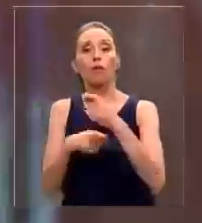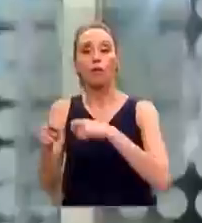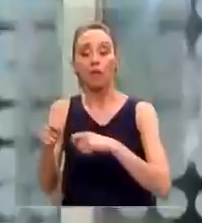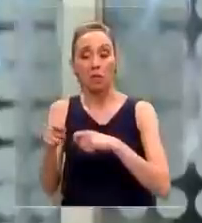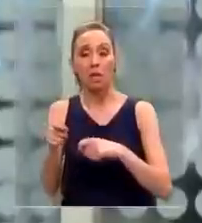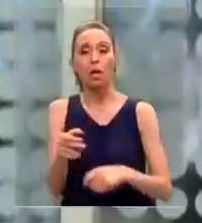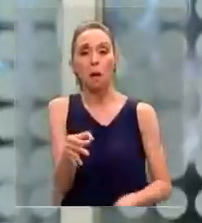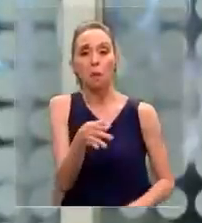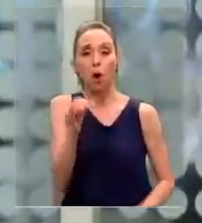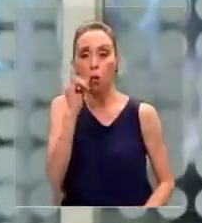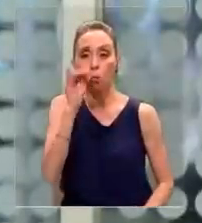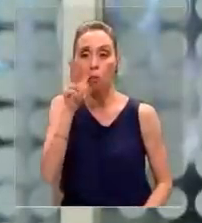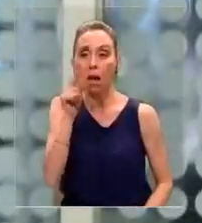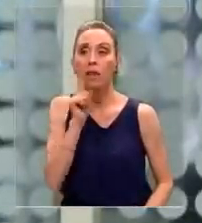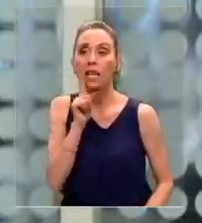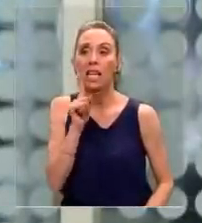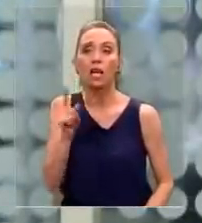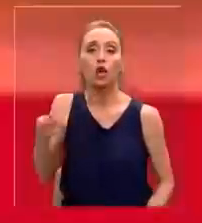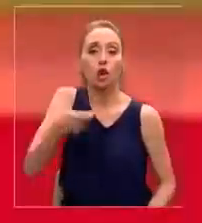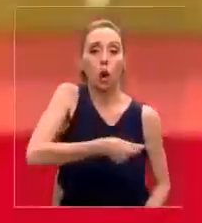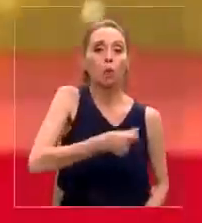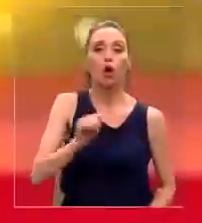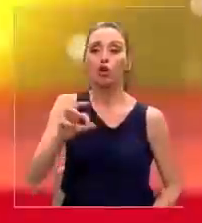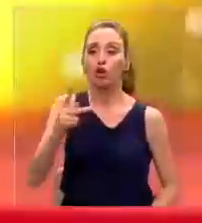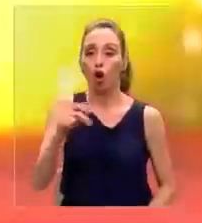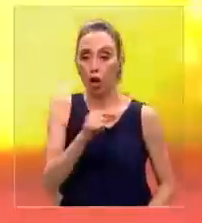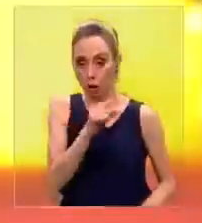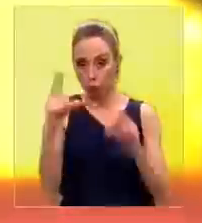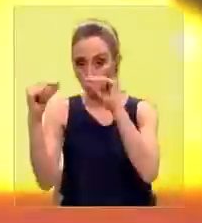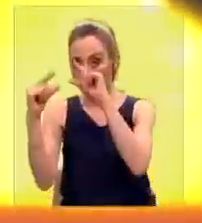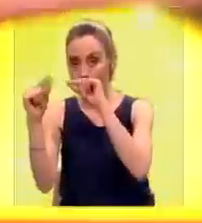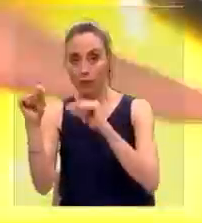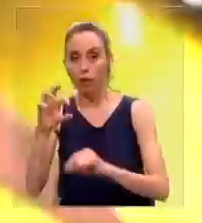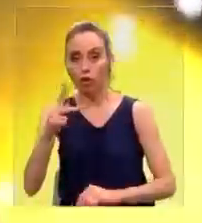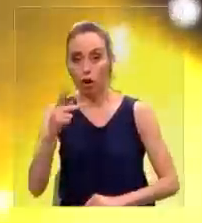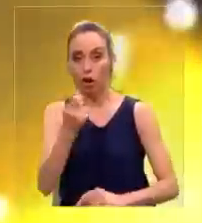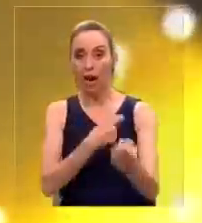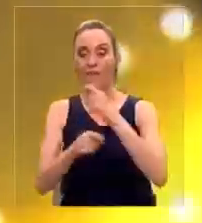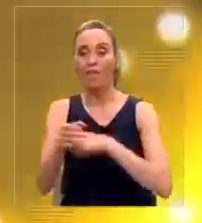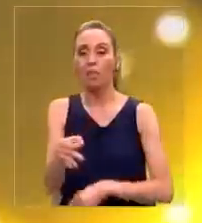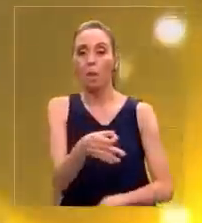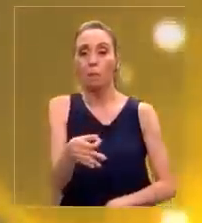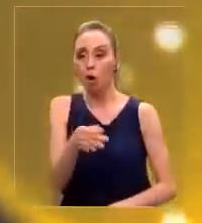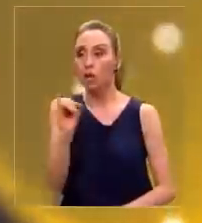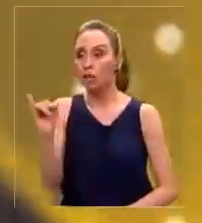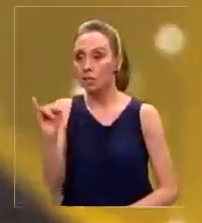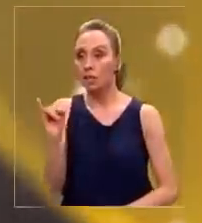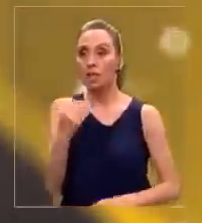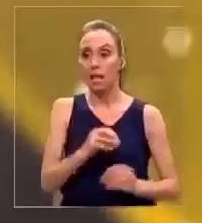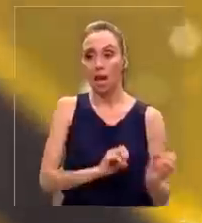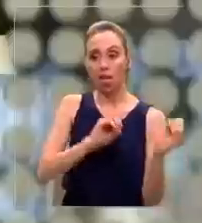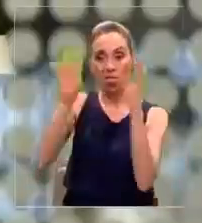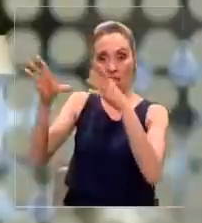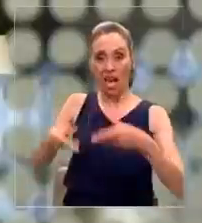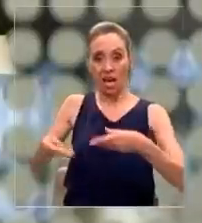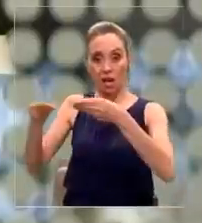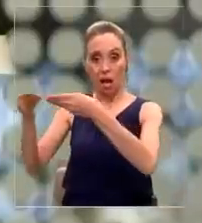plata. ¿A quién? A Tonka. O sea, tú te entiendes con ella para esa venta de monedas. Exacto. ¿Y se la fuiste a dejar?